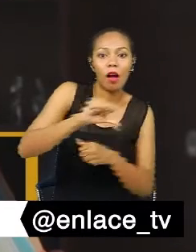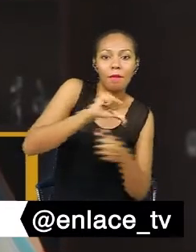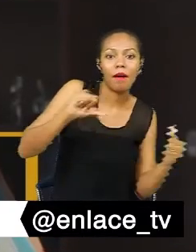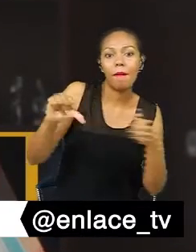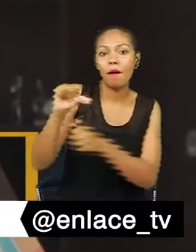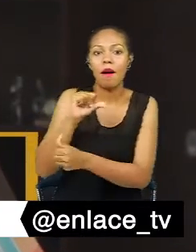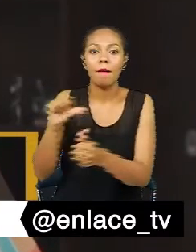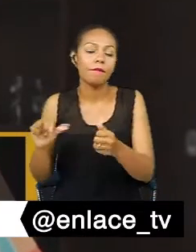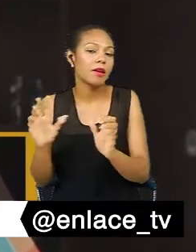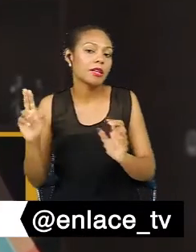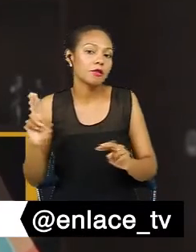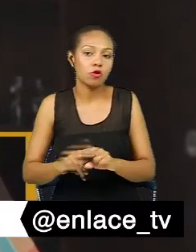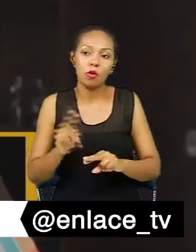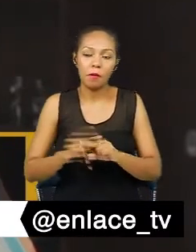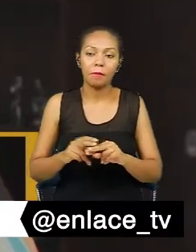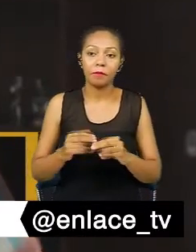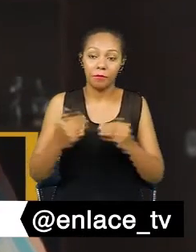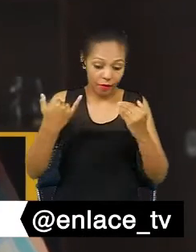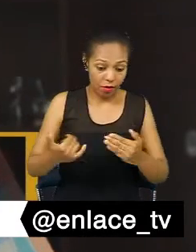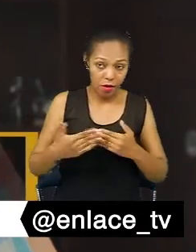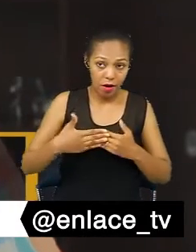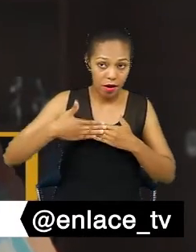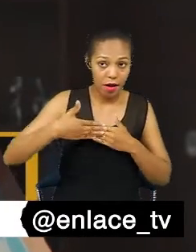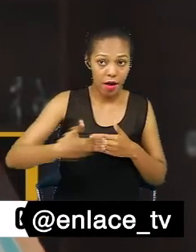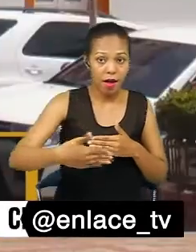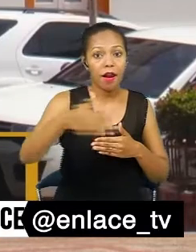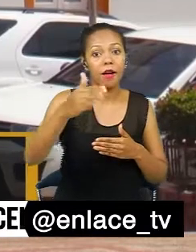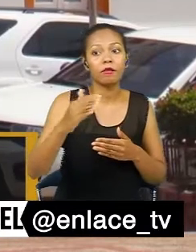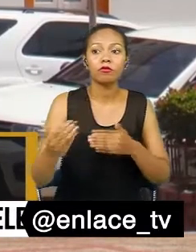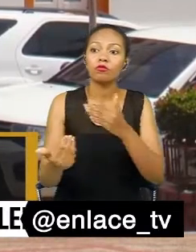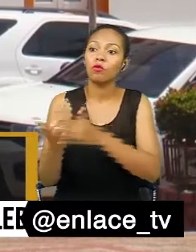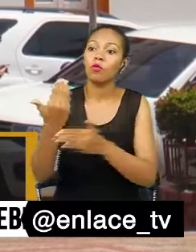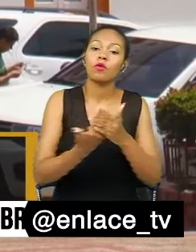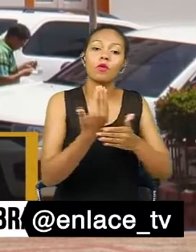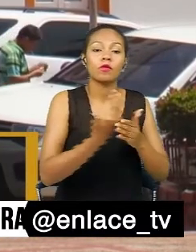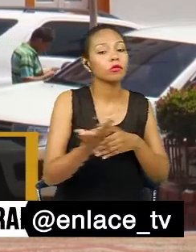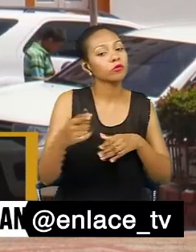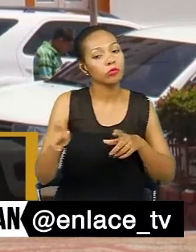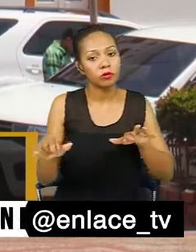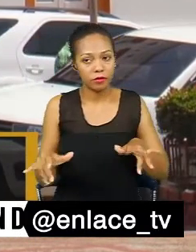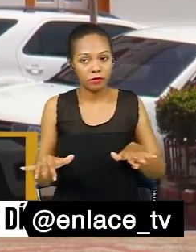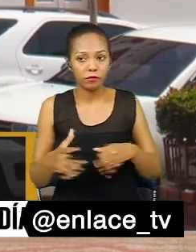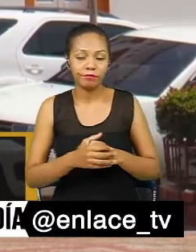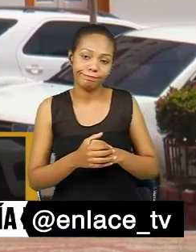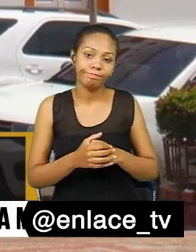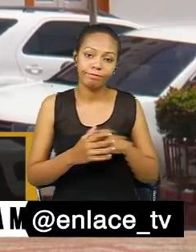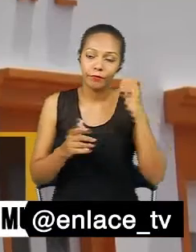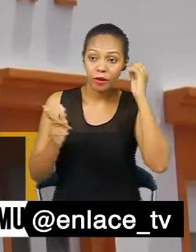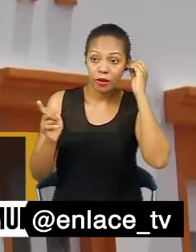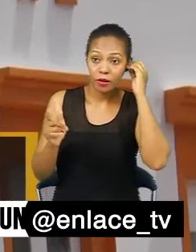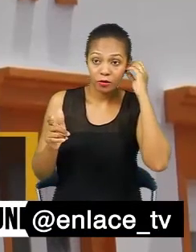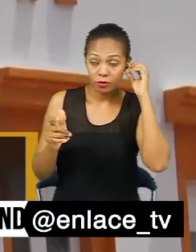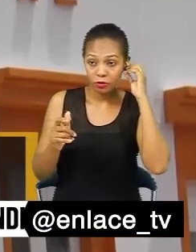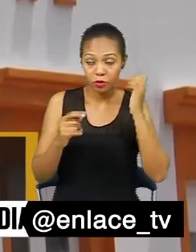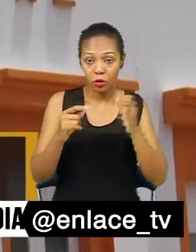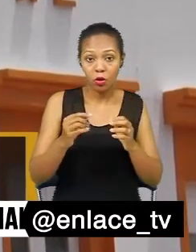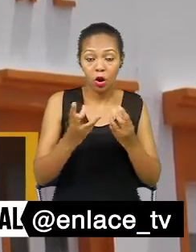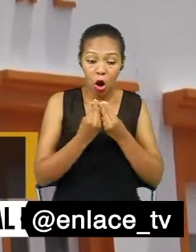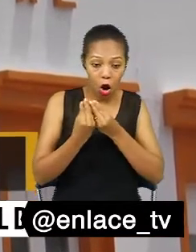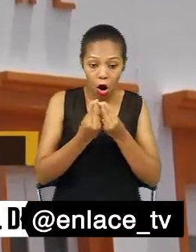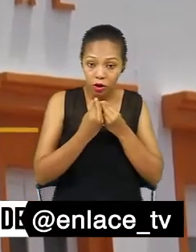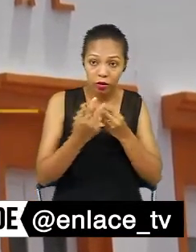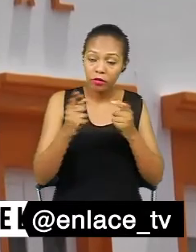y a partir de la fecha vendrán algunos nuevos secretarios. Las diferencias entre el Ejecutivo y los concejales al parecer se presentan por las